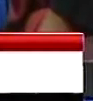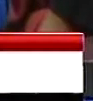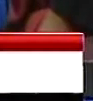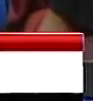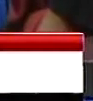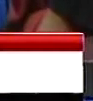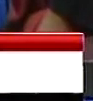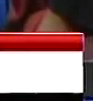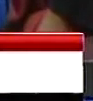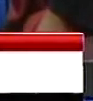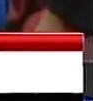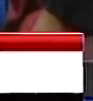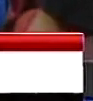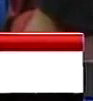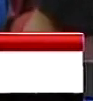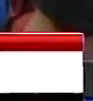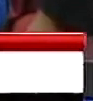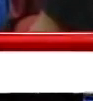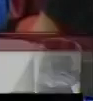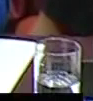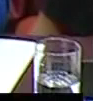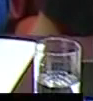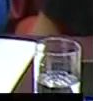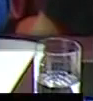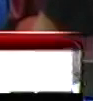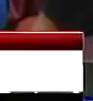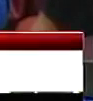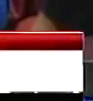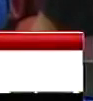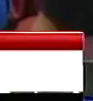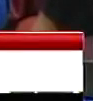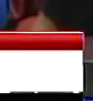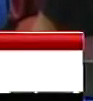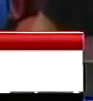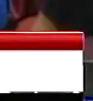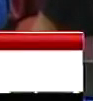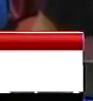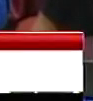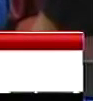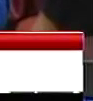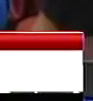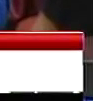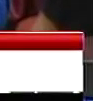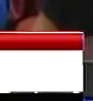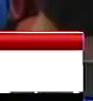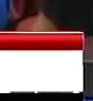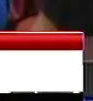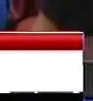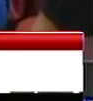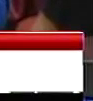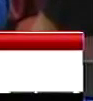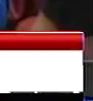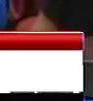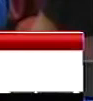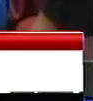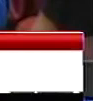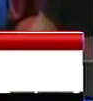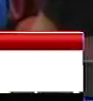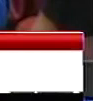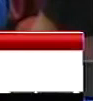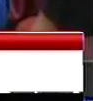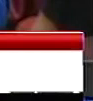en otra primera legislatura ordinaria consecutiva. El proyecto correspondiente no es susceptible de observación por el Poder Ejecutivo. La aprobación